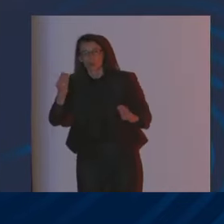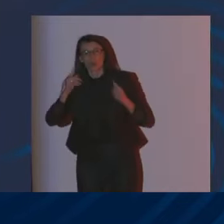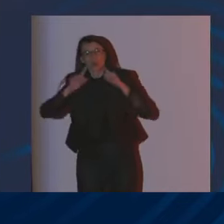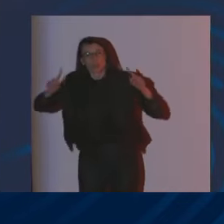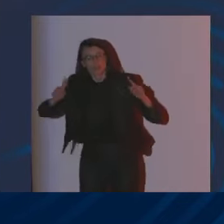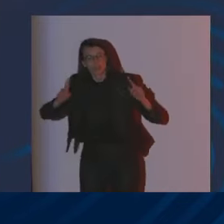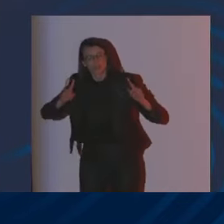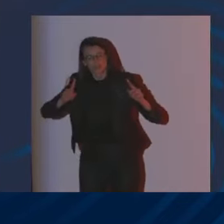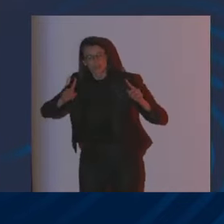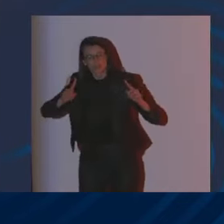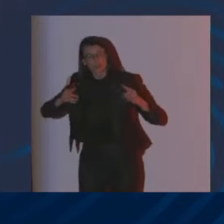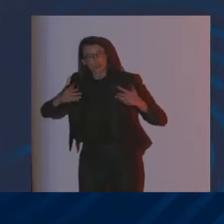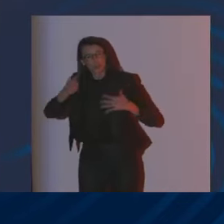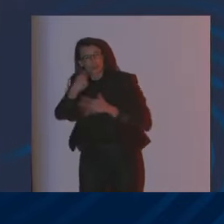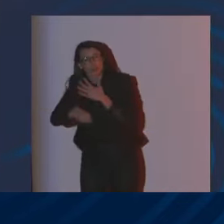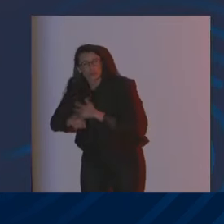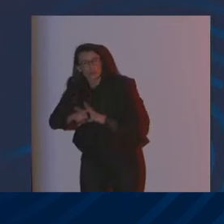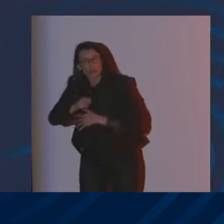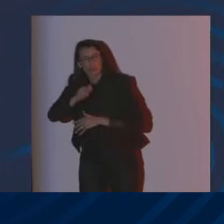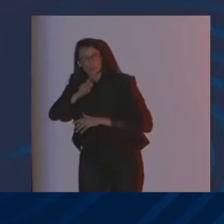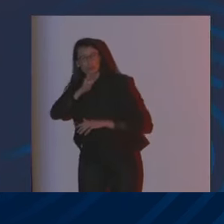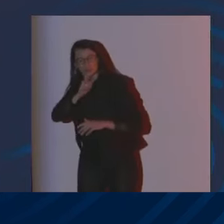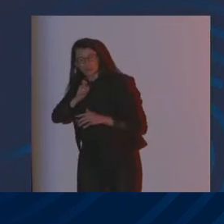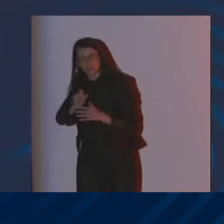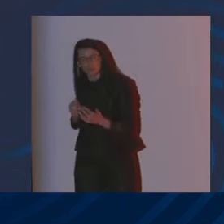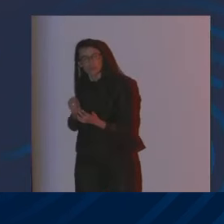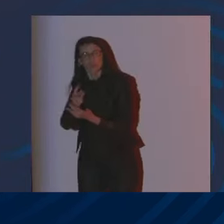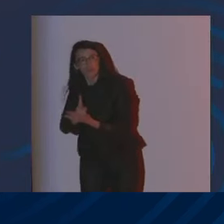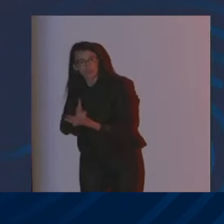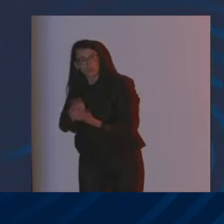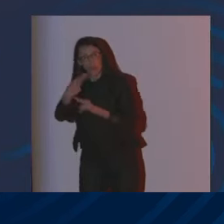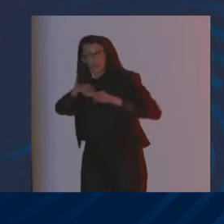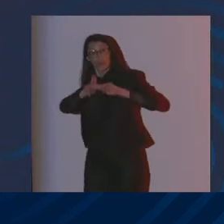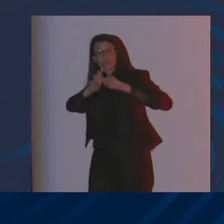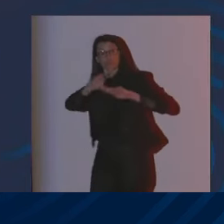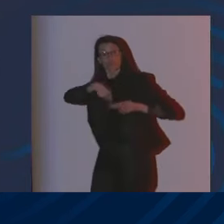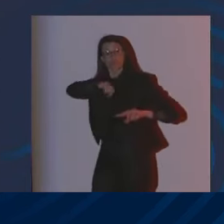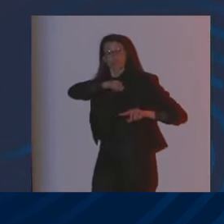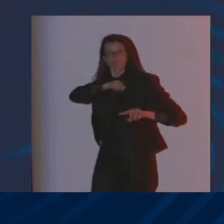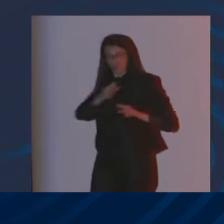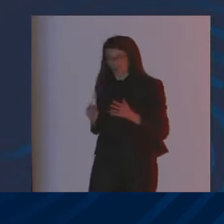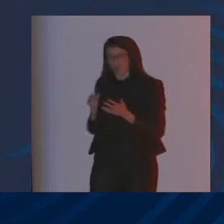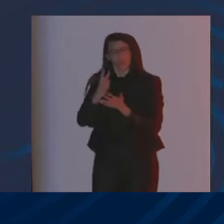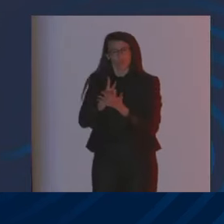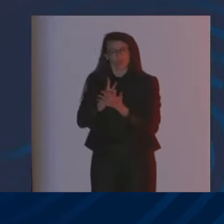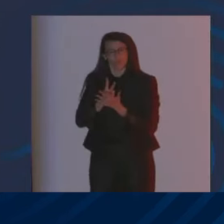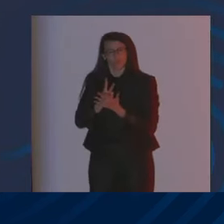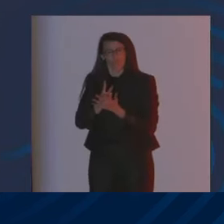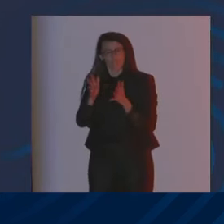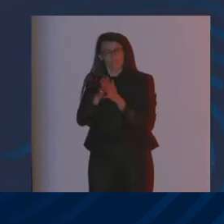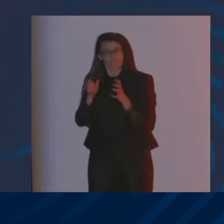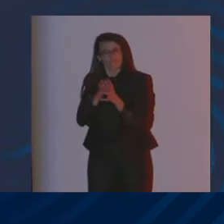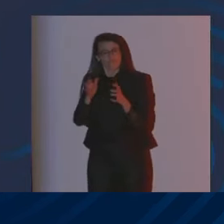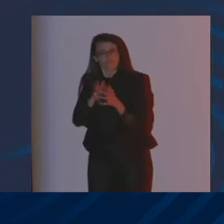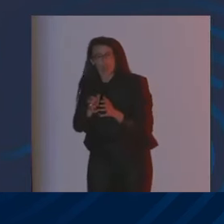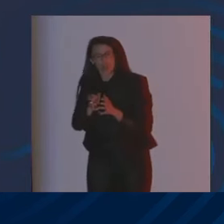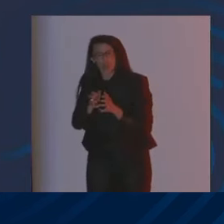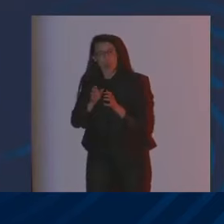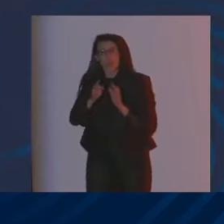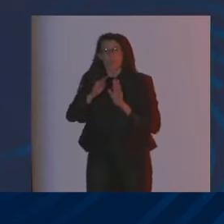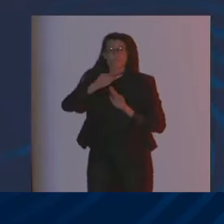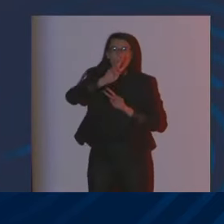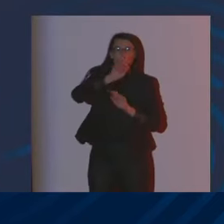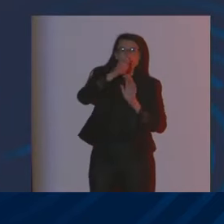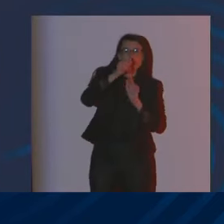también cargado de retos. Desde Cruz Roja Española nos hemos propuesto uno muy ambicioso: replantear el modelo de cuidados